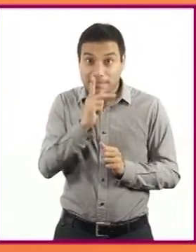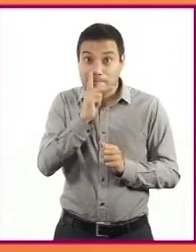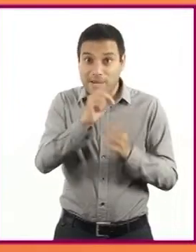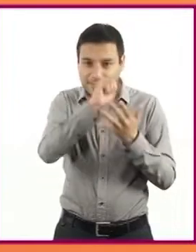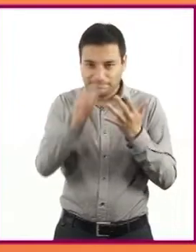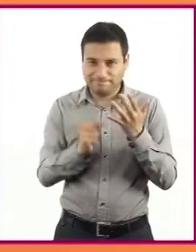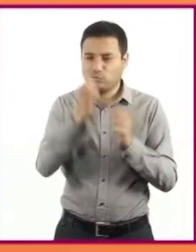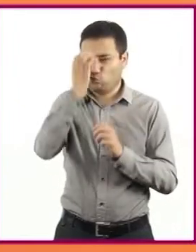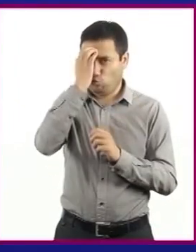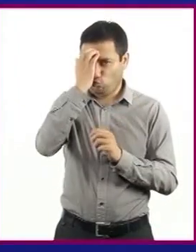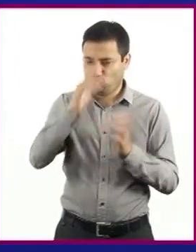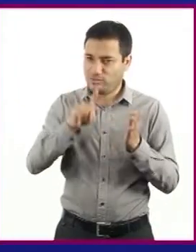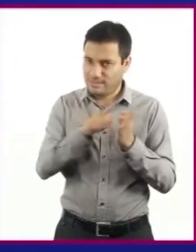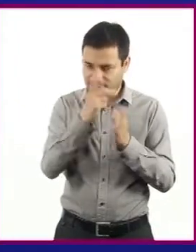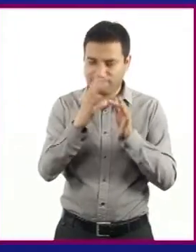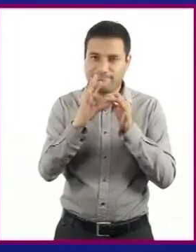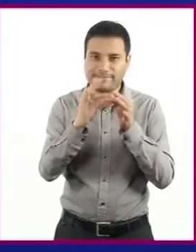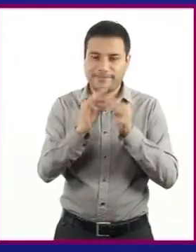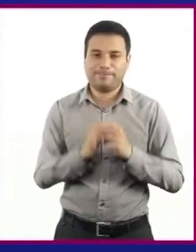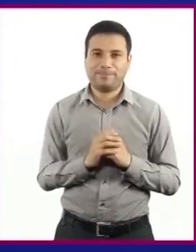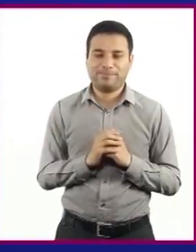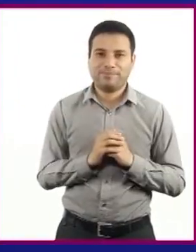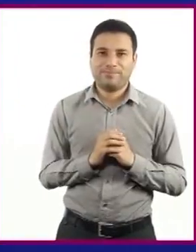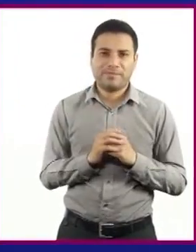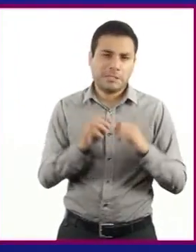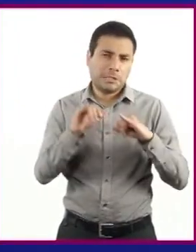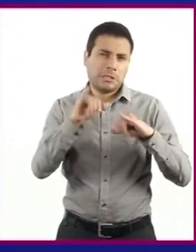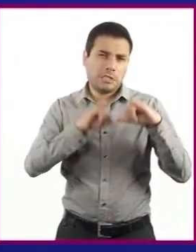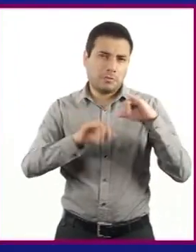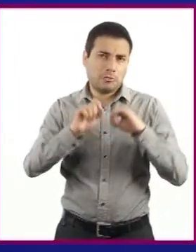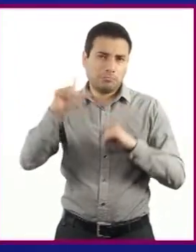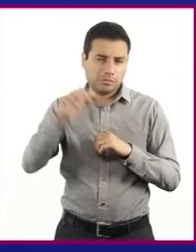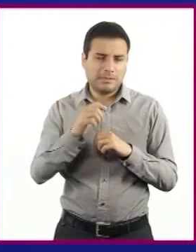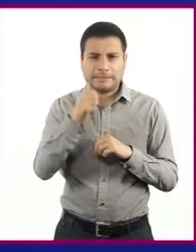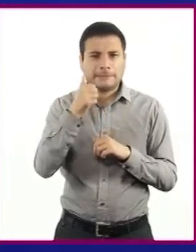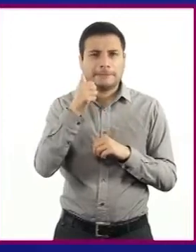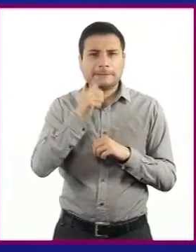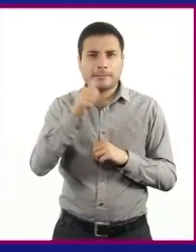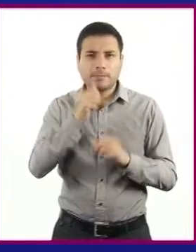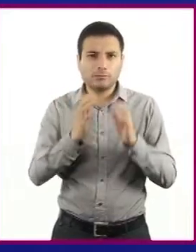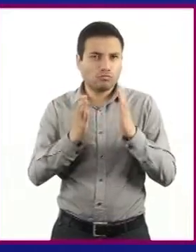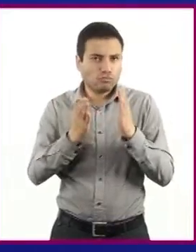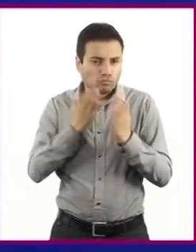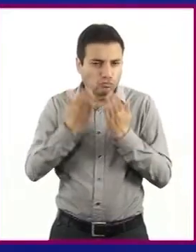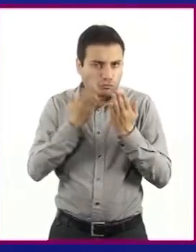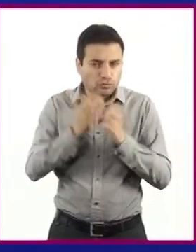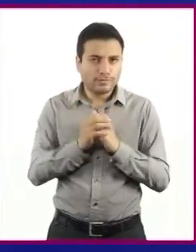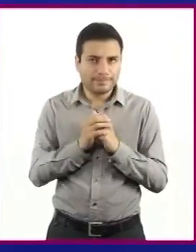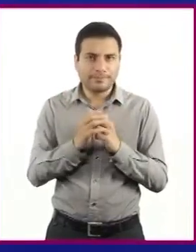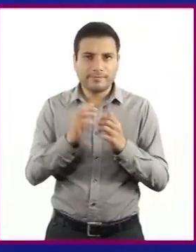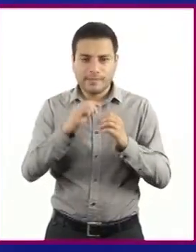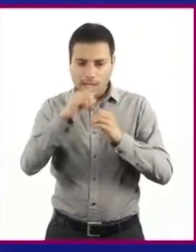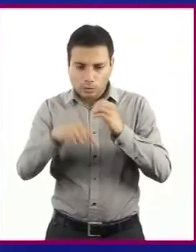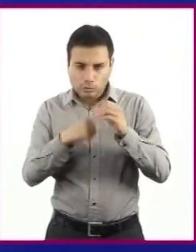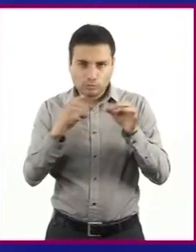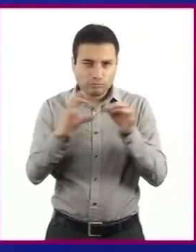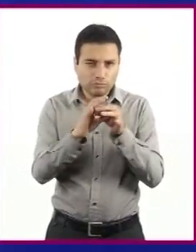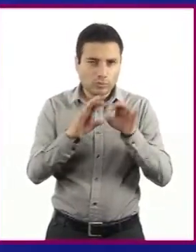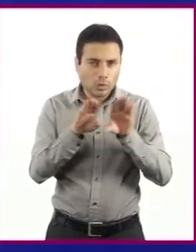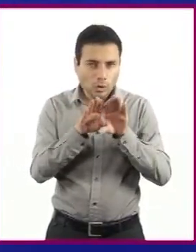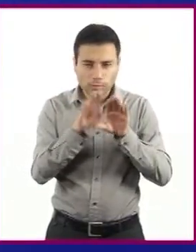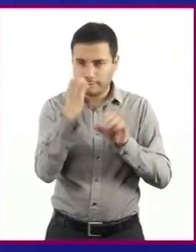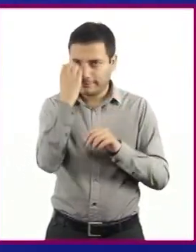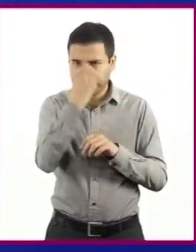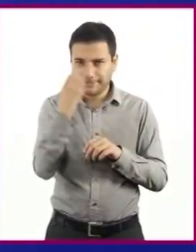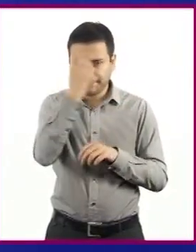compuestos. Los químicos se han interesado siempre en estudiar la forma en que se unen los átomos, ya que